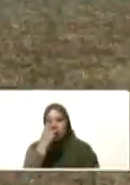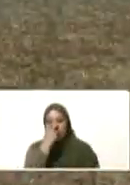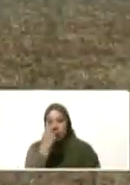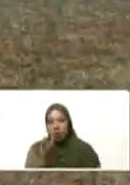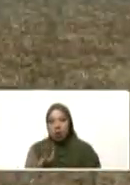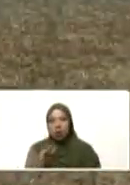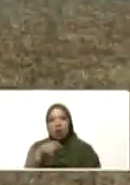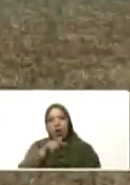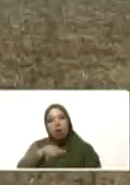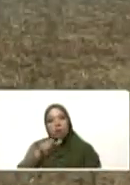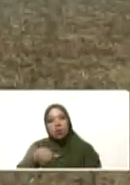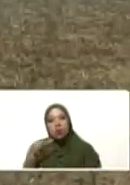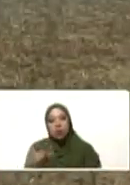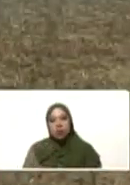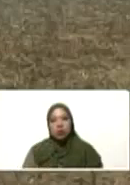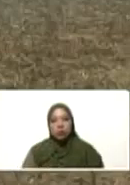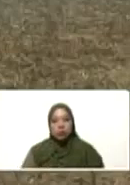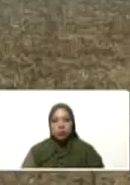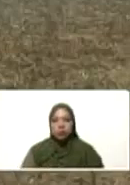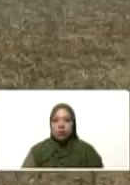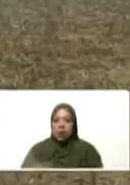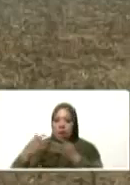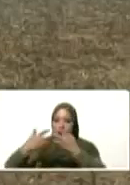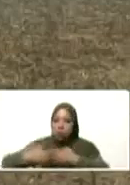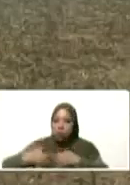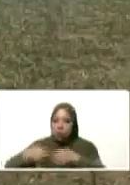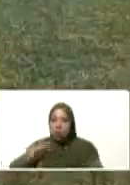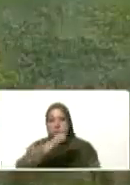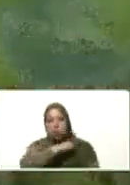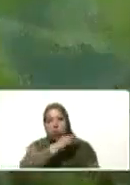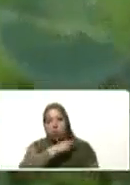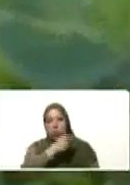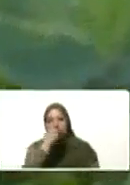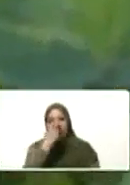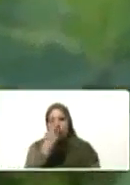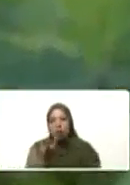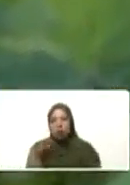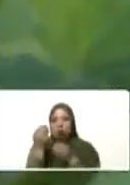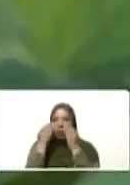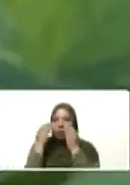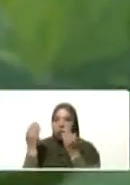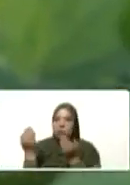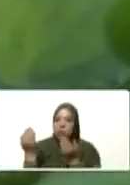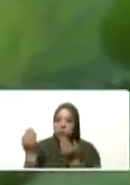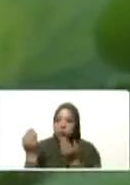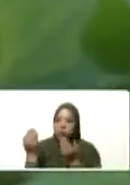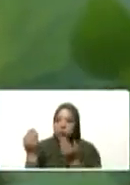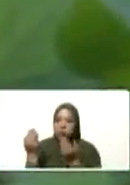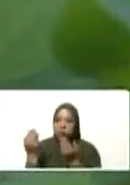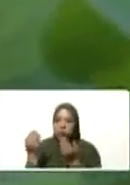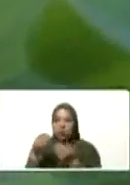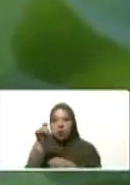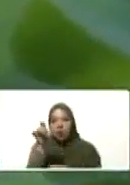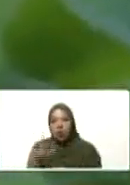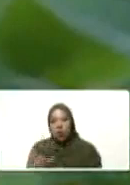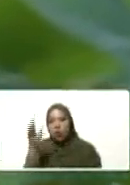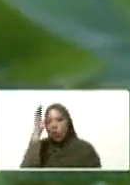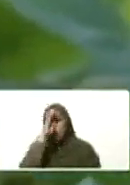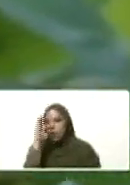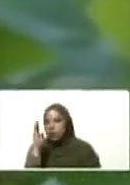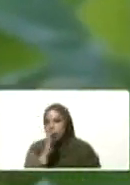a los inversionistas. En este caso estamos en una inversión de un ciudadano